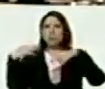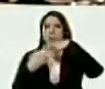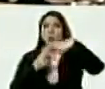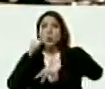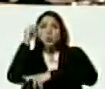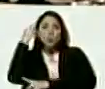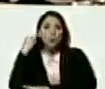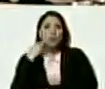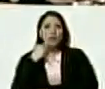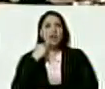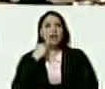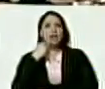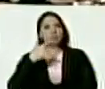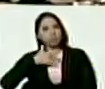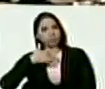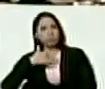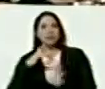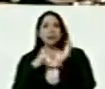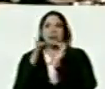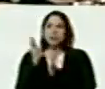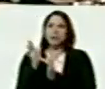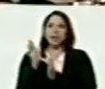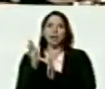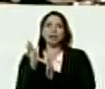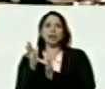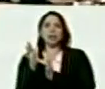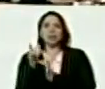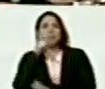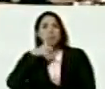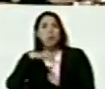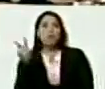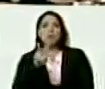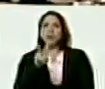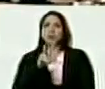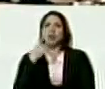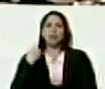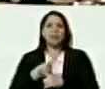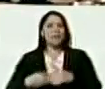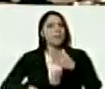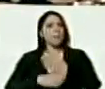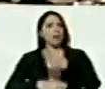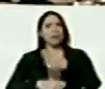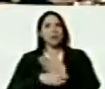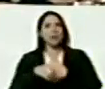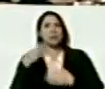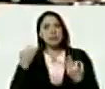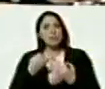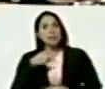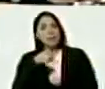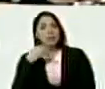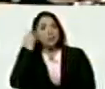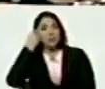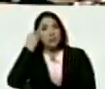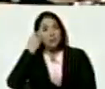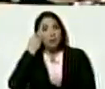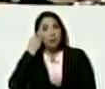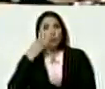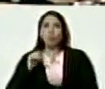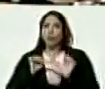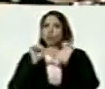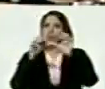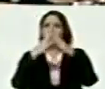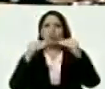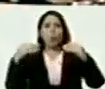bolivariana es cristiana. El pueblo de Venezuela debe mantener siempre eso presente. Y bueno, vamos a continuar con todas las